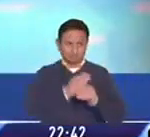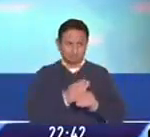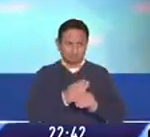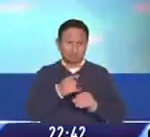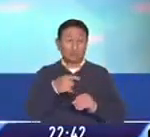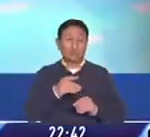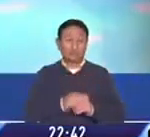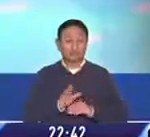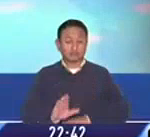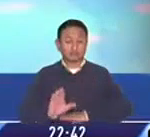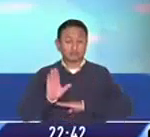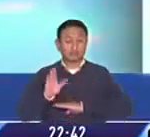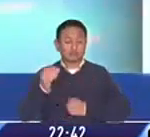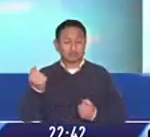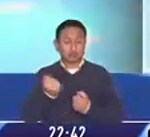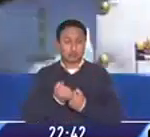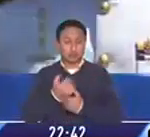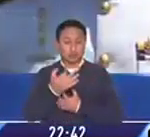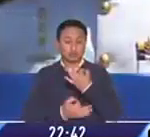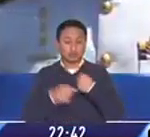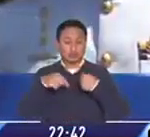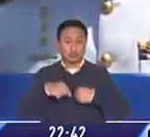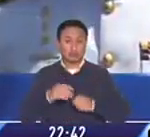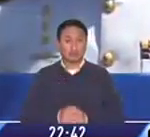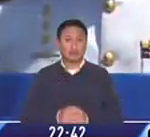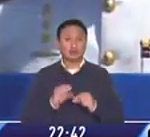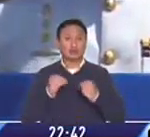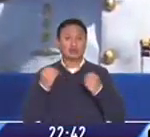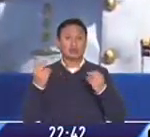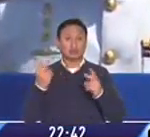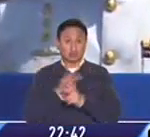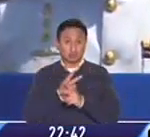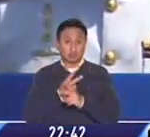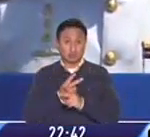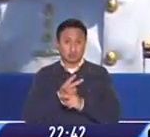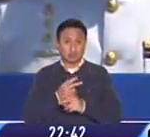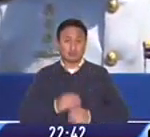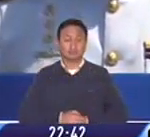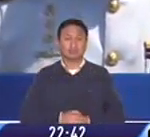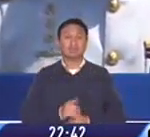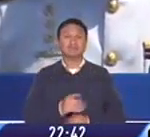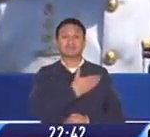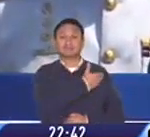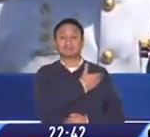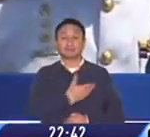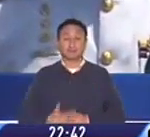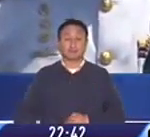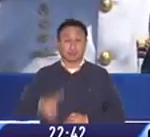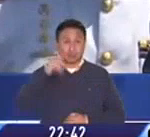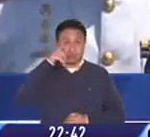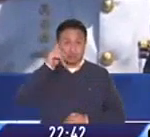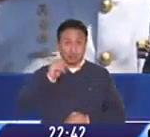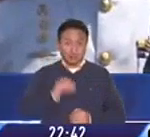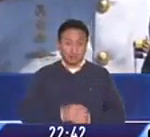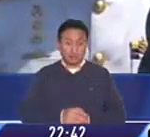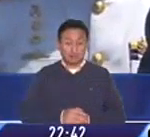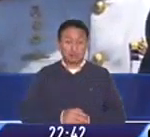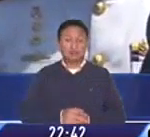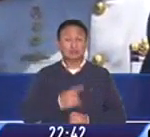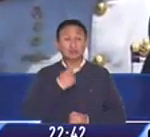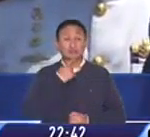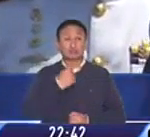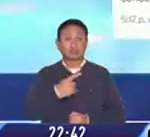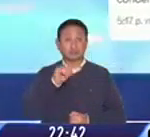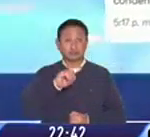su compromiso con la justicia y la lucha contra el crimen organizado. El presidente de la República, Guillermo Lasso, hizo eco de